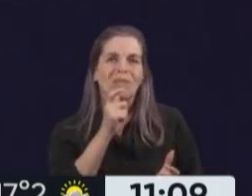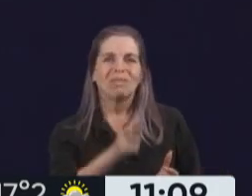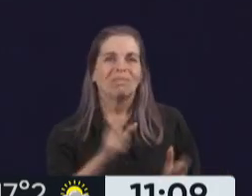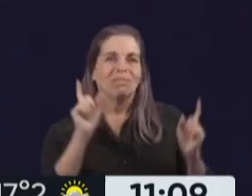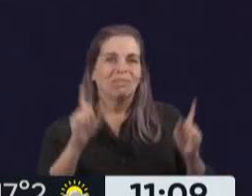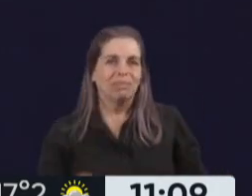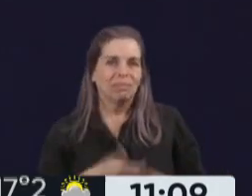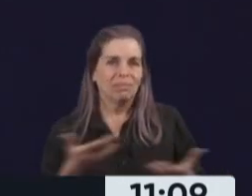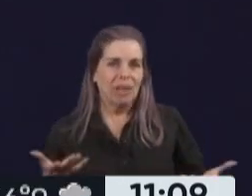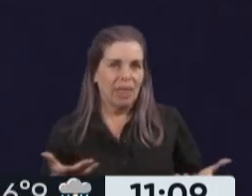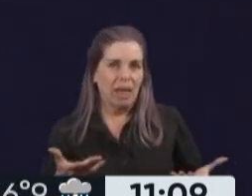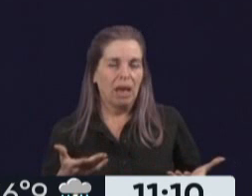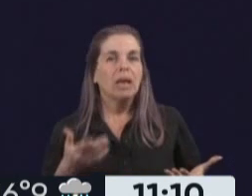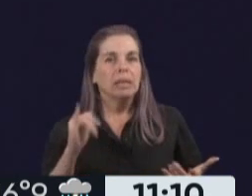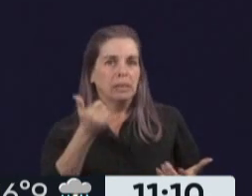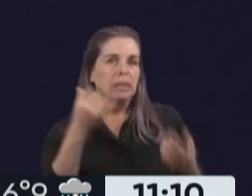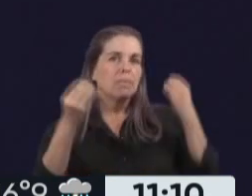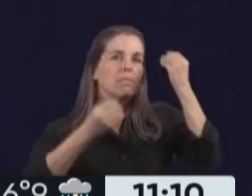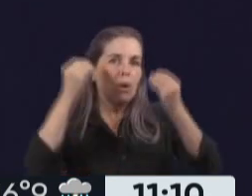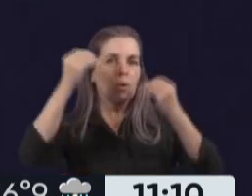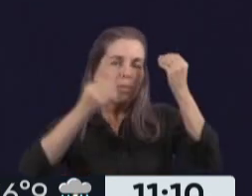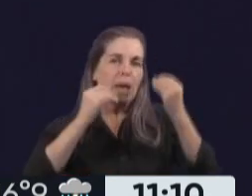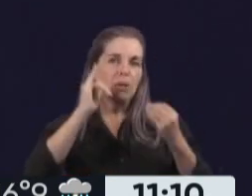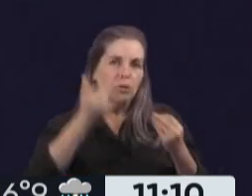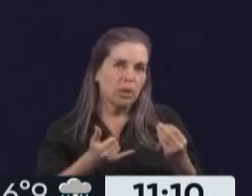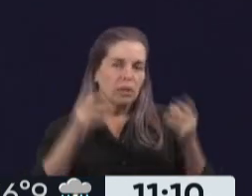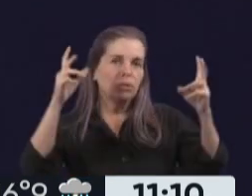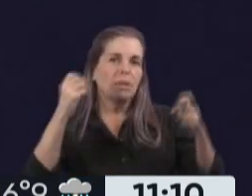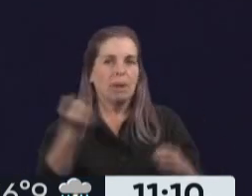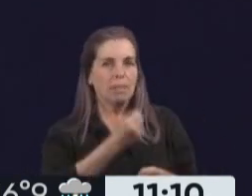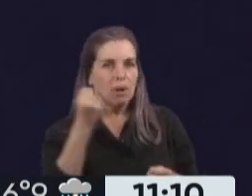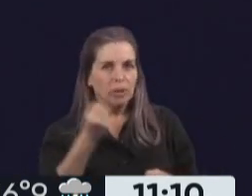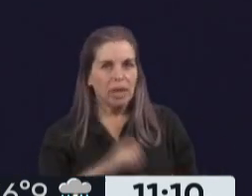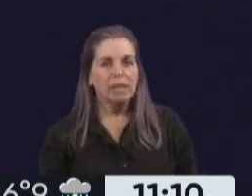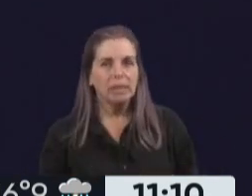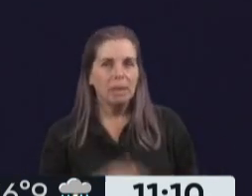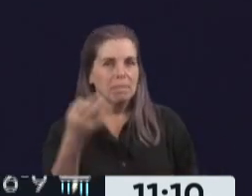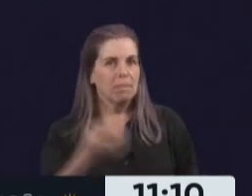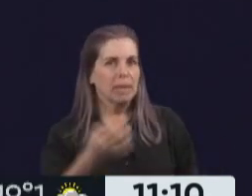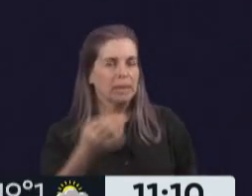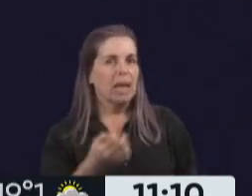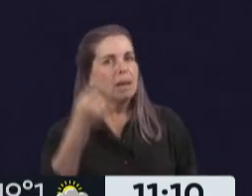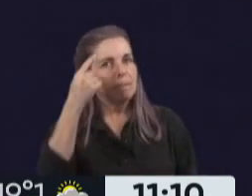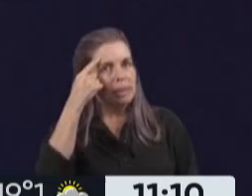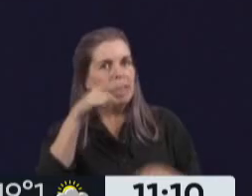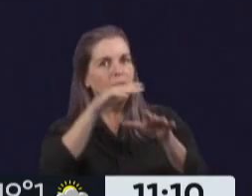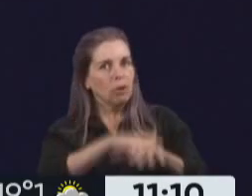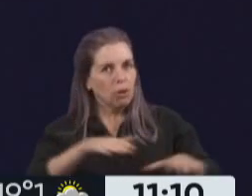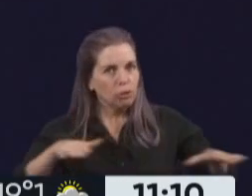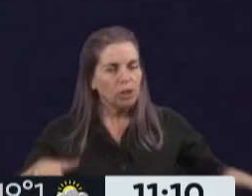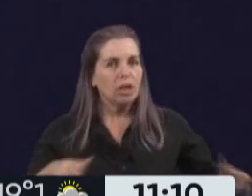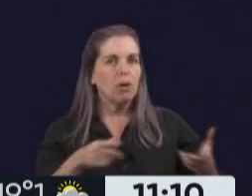absolutamente nada. Por supuesto que es una preocupación que especialmente los grupos de